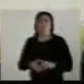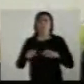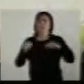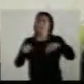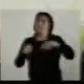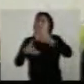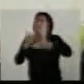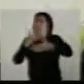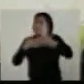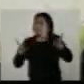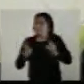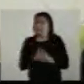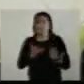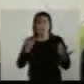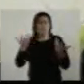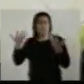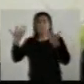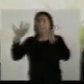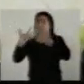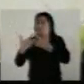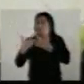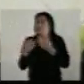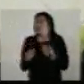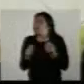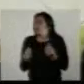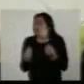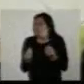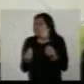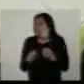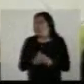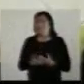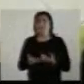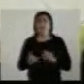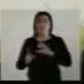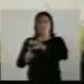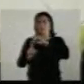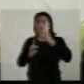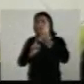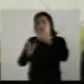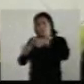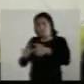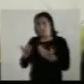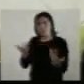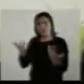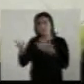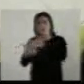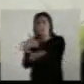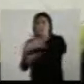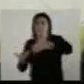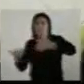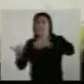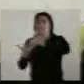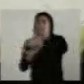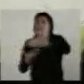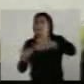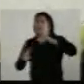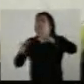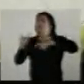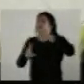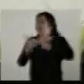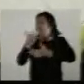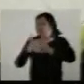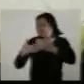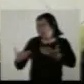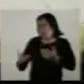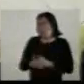Por lo tanto, la discapacidad está en relación con la forma como la sociedad se relaciona con las personas